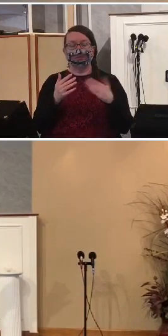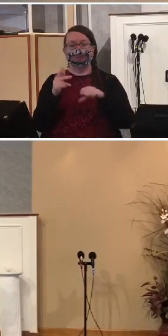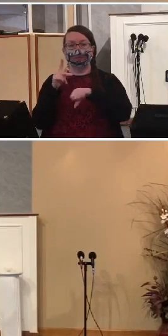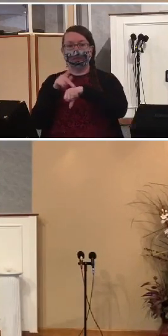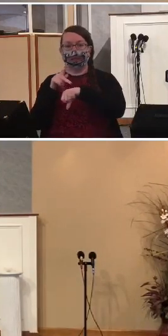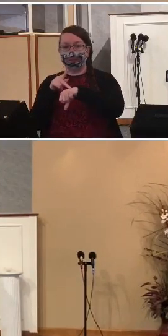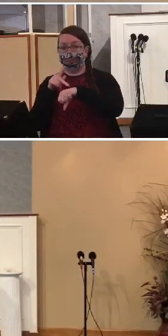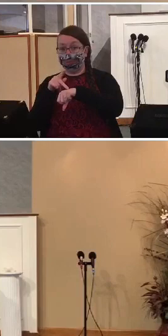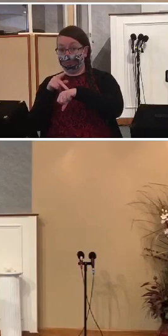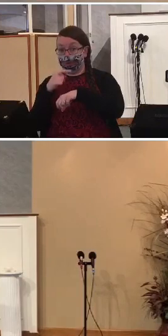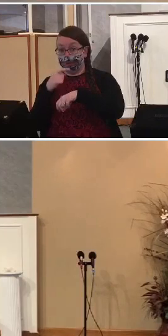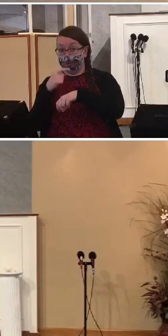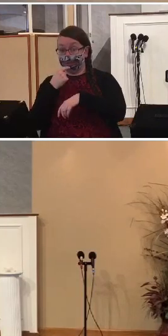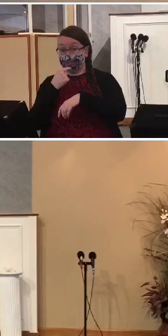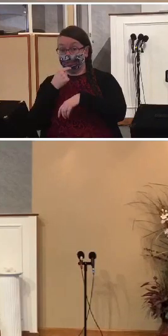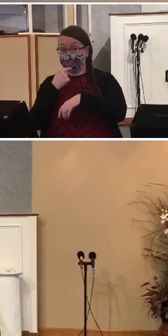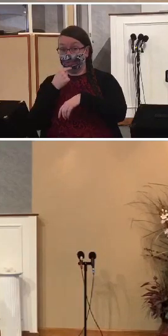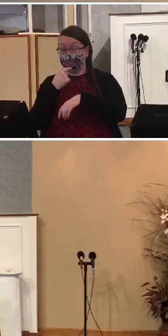Pero Pedro dijo,